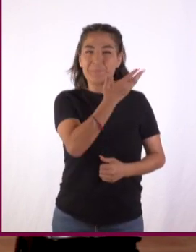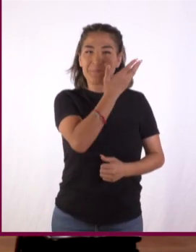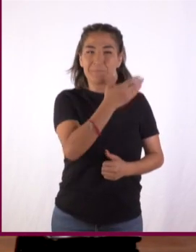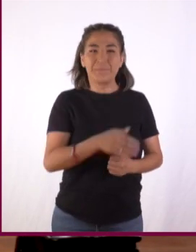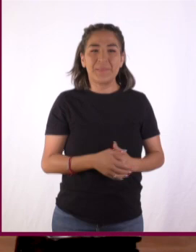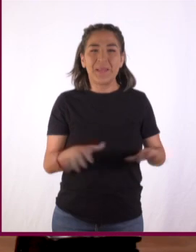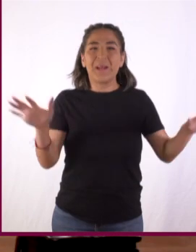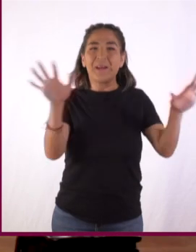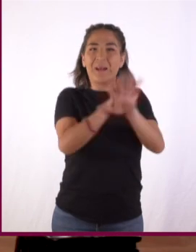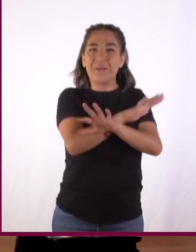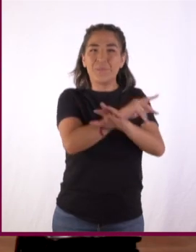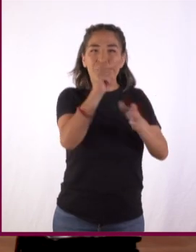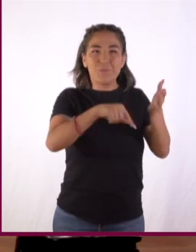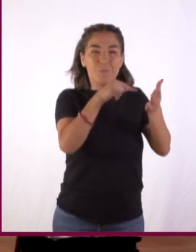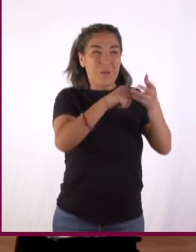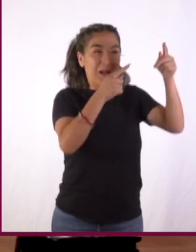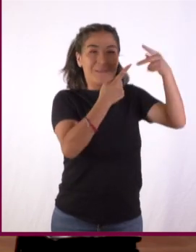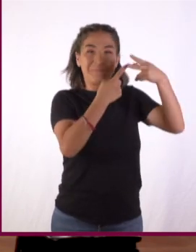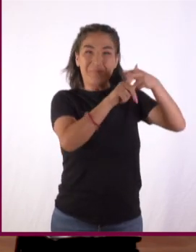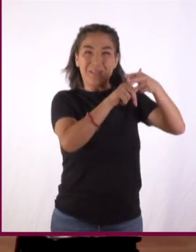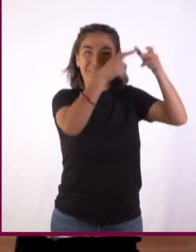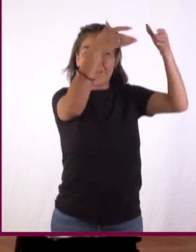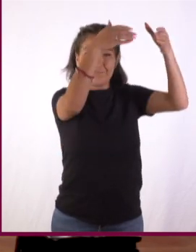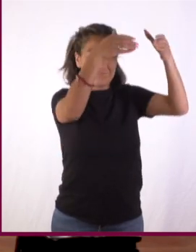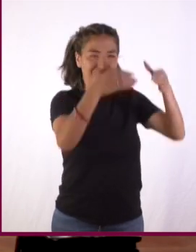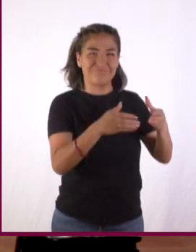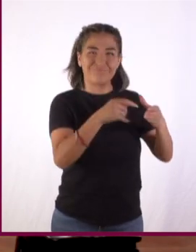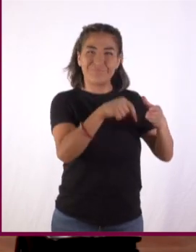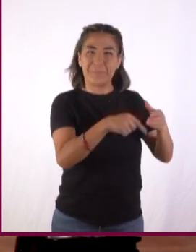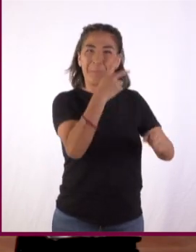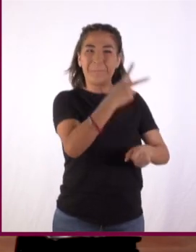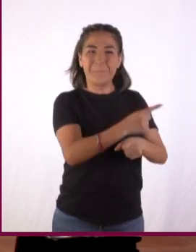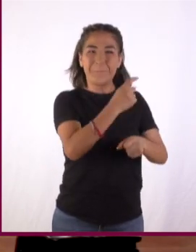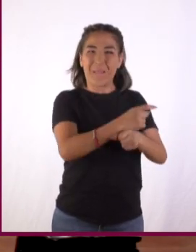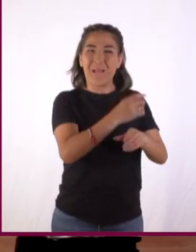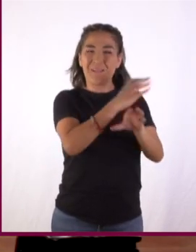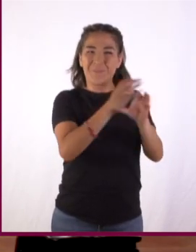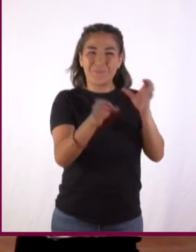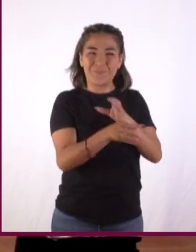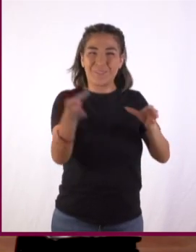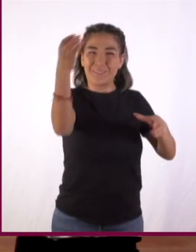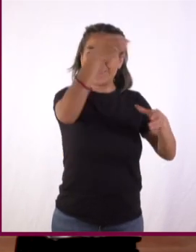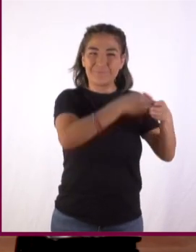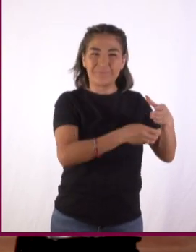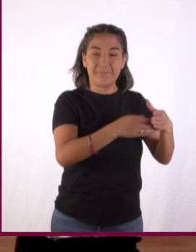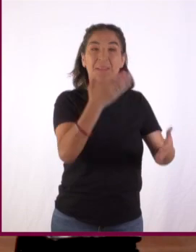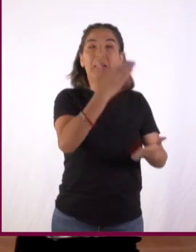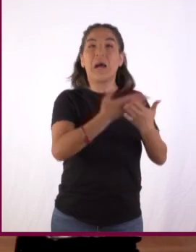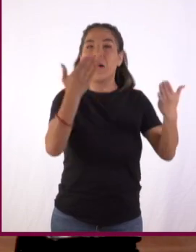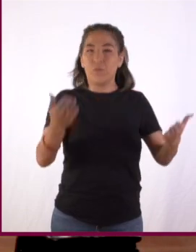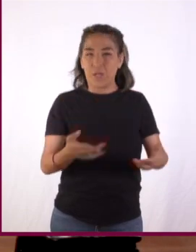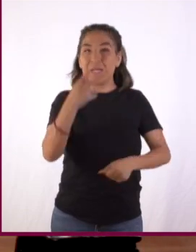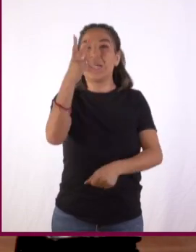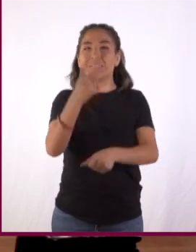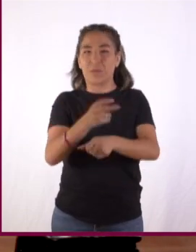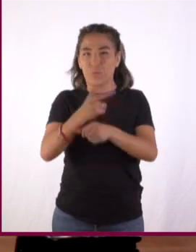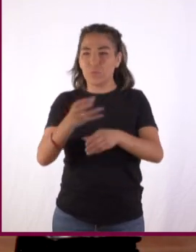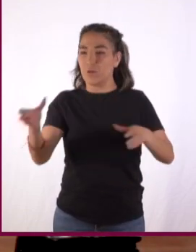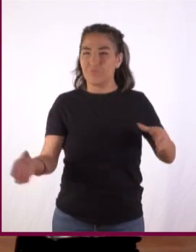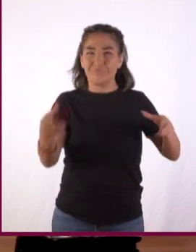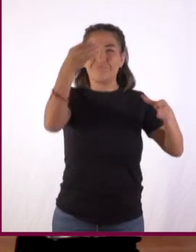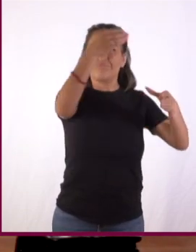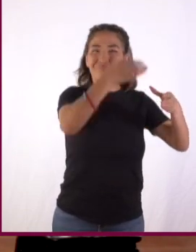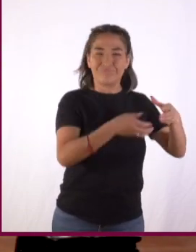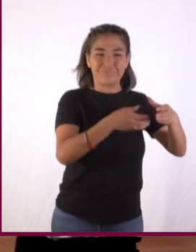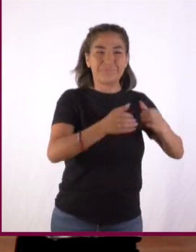Mira, vean cómo cambia entre el lugar inicial y con el primer objeto. Ahora vamos a colocar el segundo objeto,